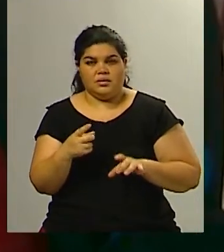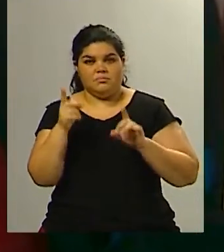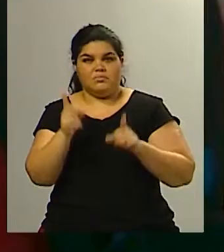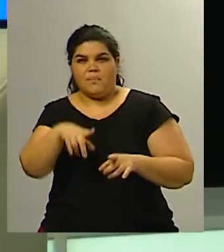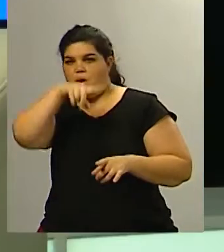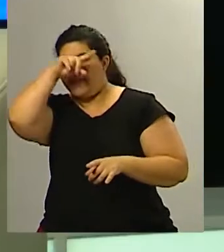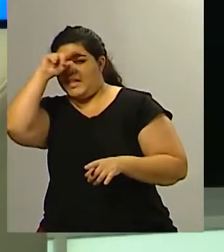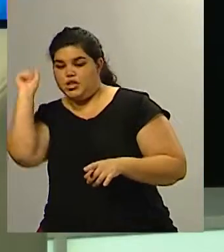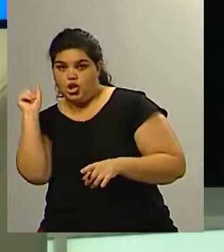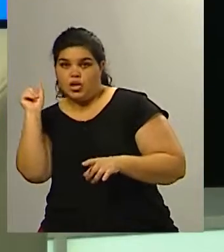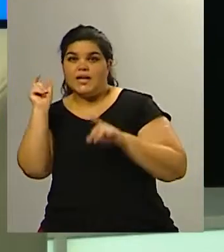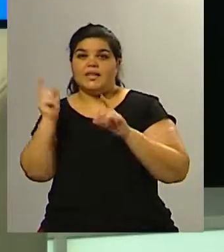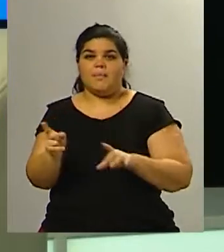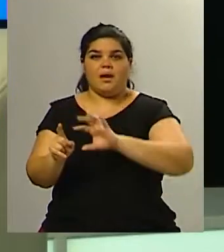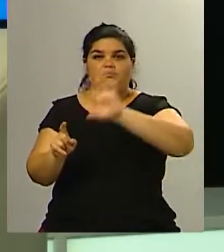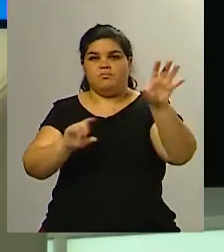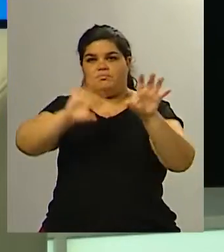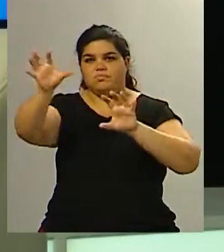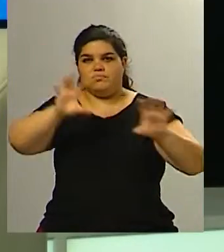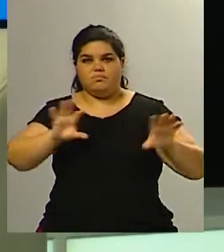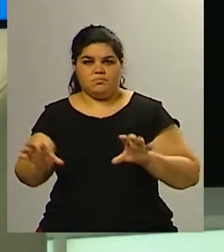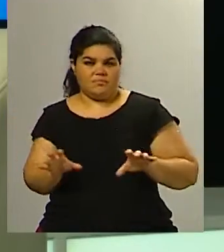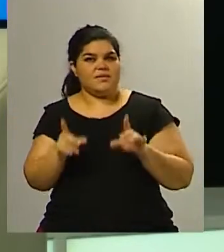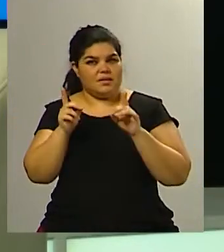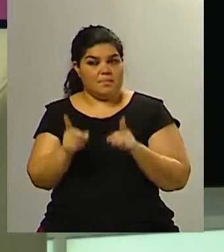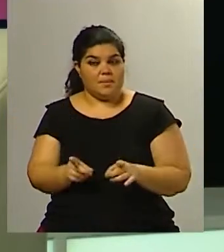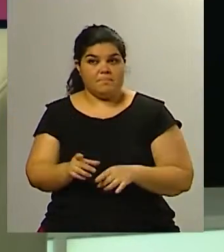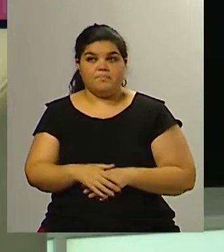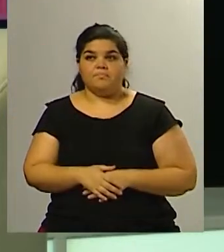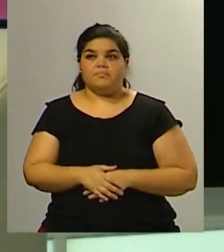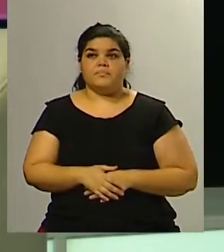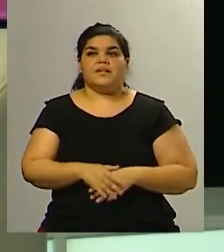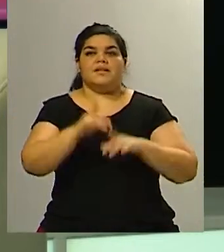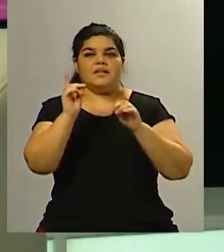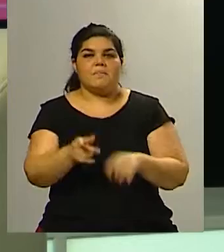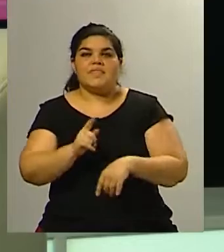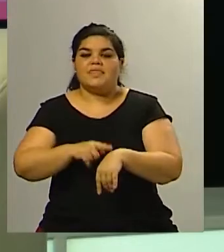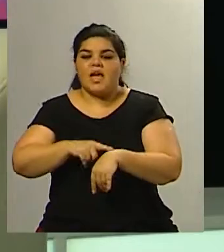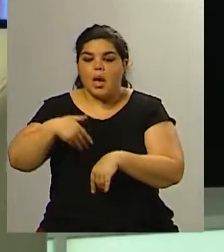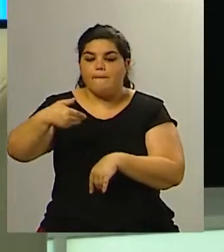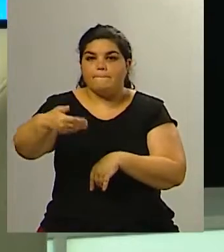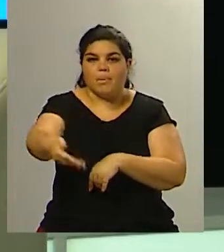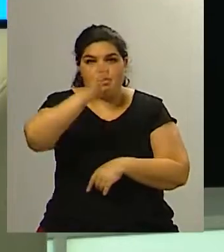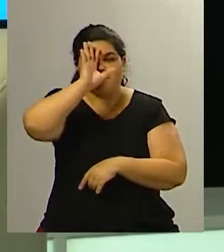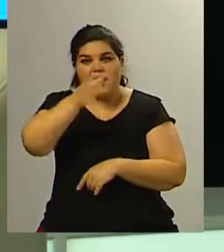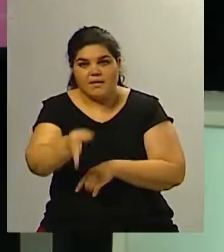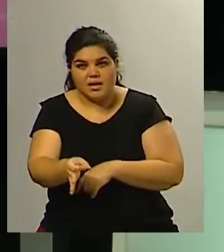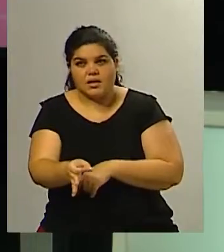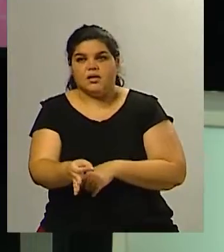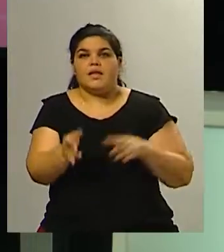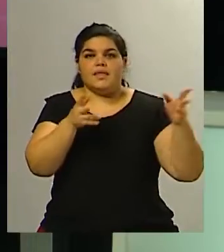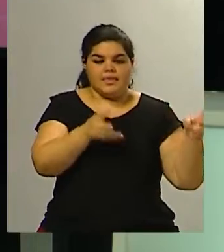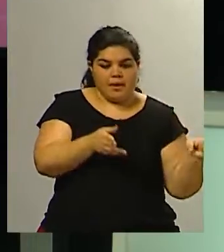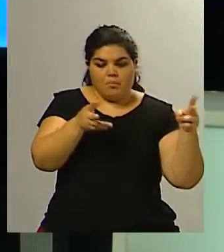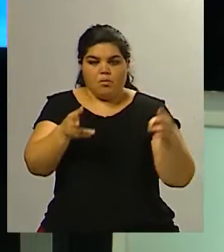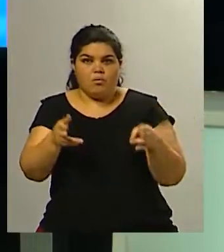con respecto a las otras jurisdicciones que son similares, ¿no? Y también tener una proyección en el tiempo, el que podamos ver diferentes cortes temporales